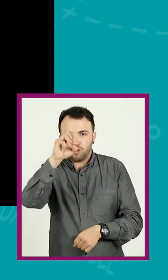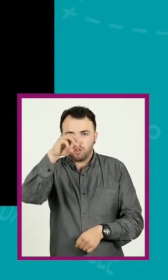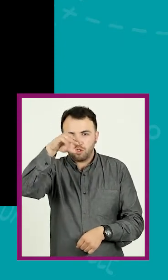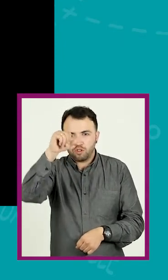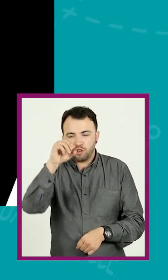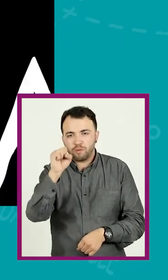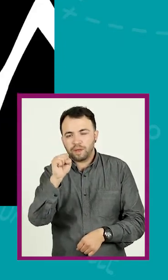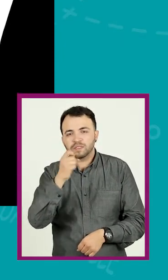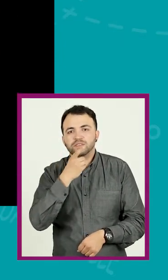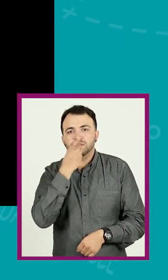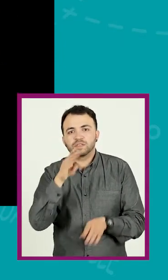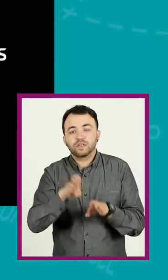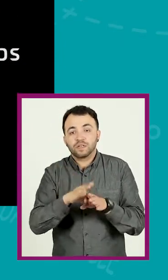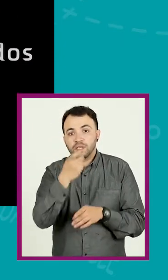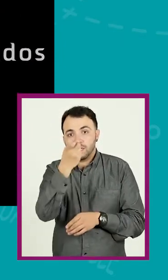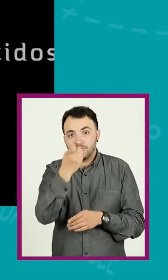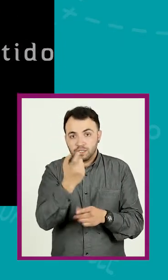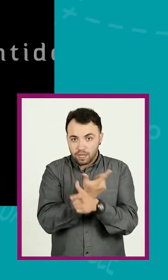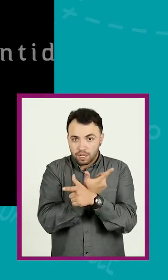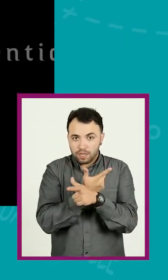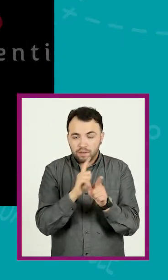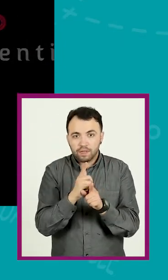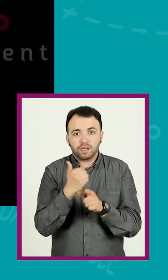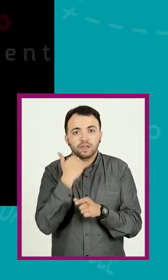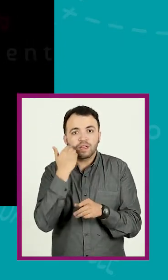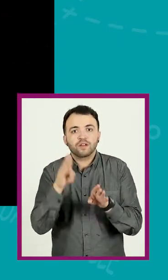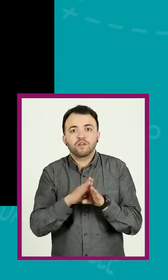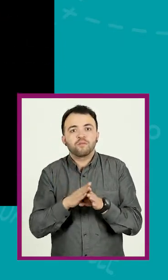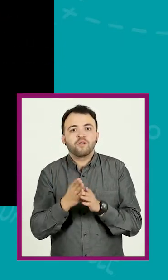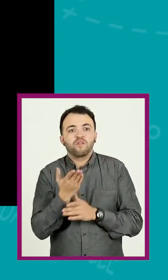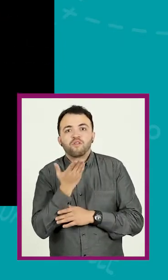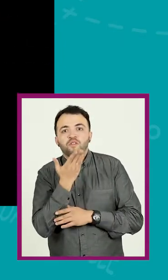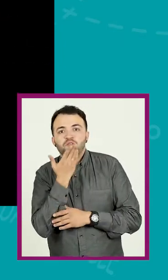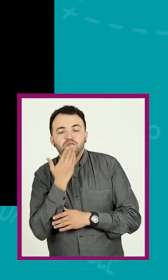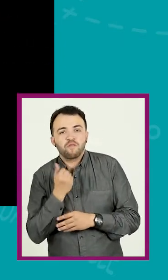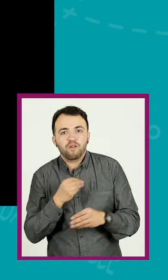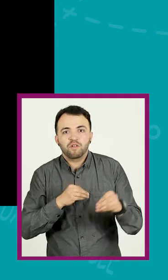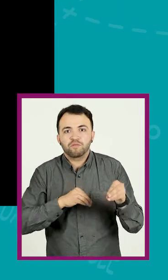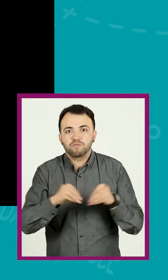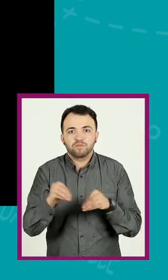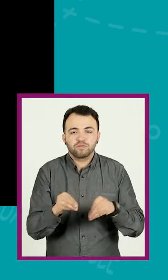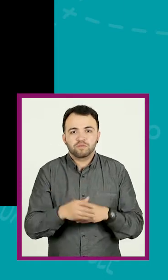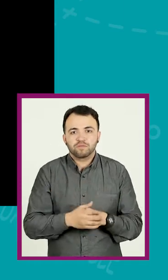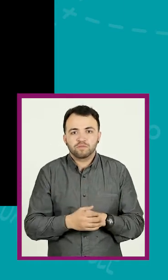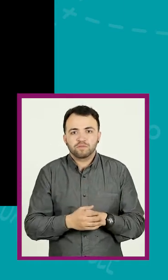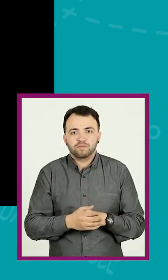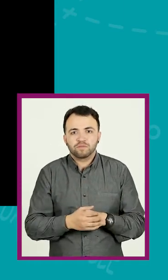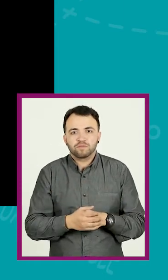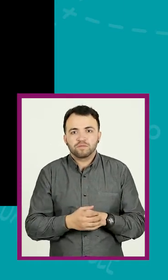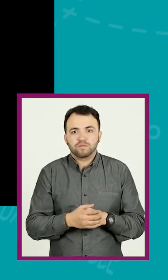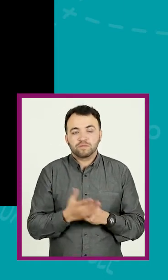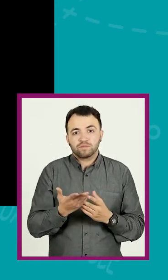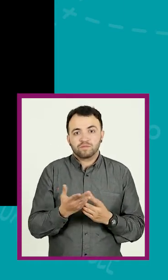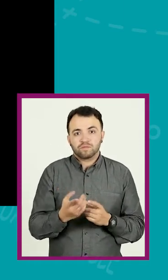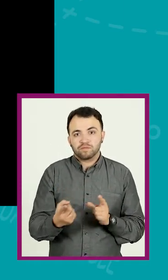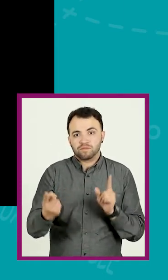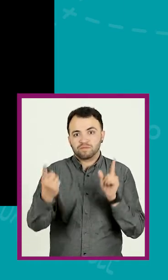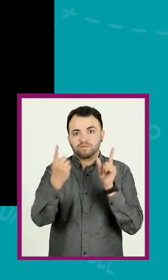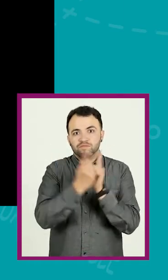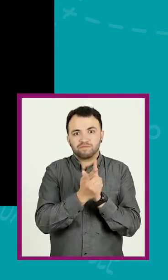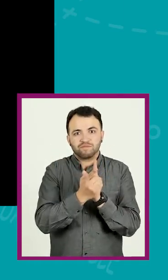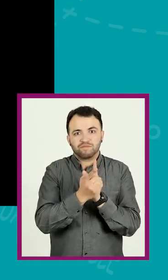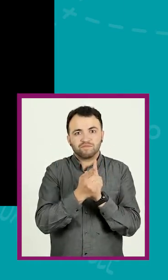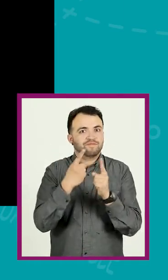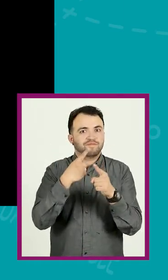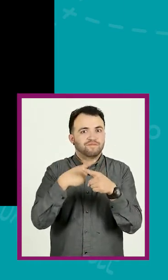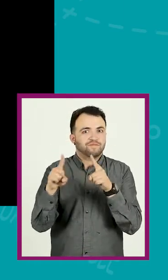nuestros sentidos, condujo al filósofo Thomas Hobbes a definir la libertad como la ausencia de cualquier